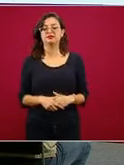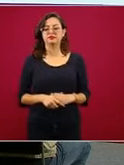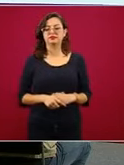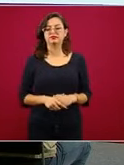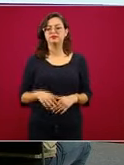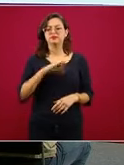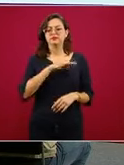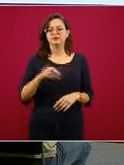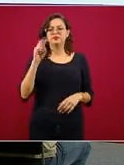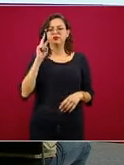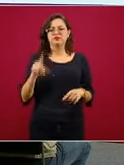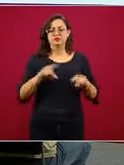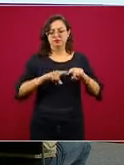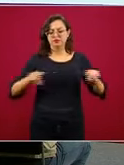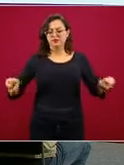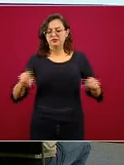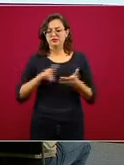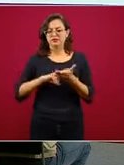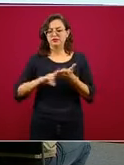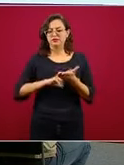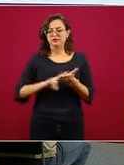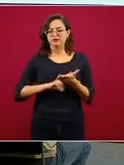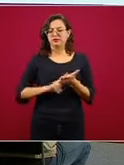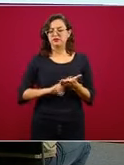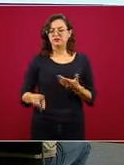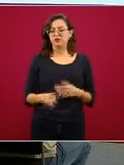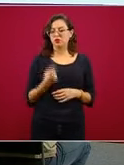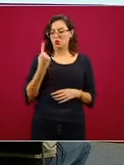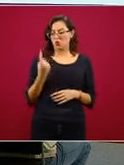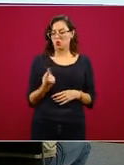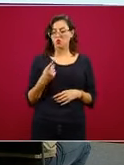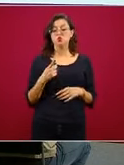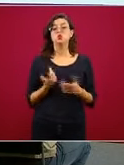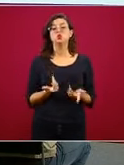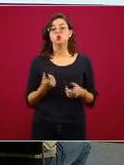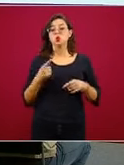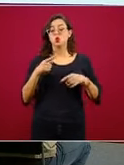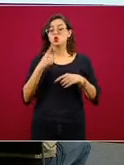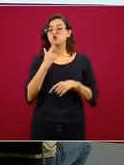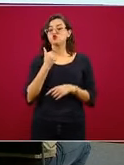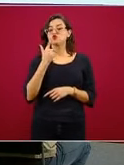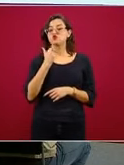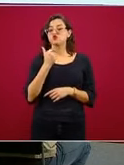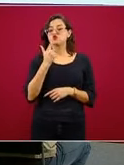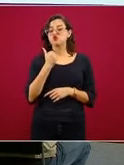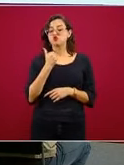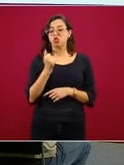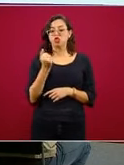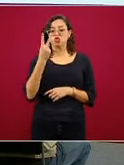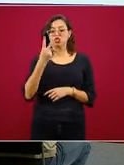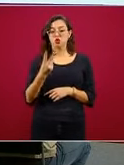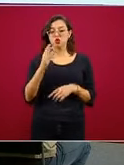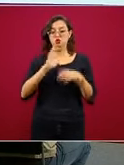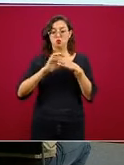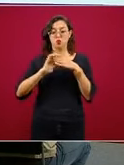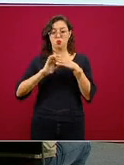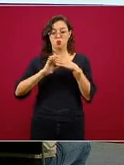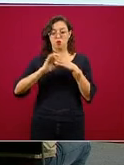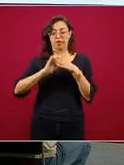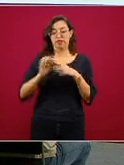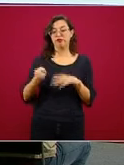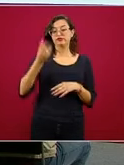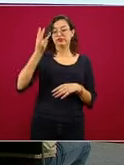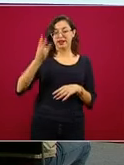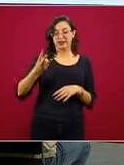Vean ustedes, la línea verde es 1, la línea roja es 2 y la línea casi púrpura o magenta